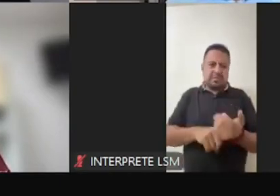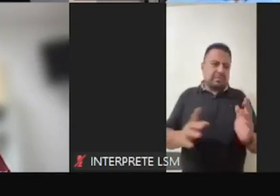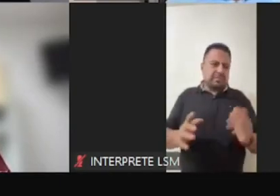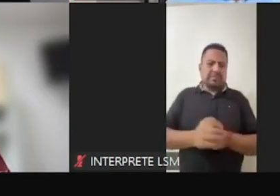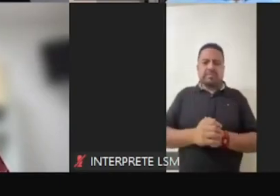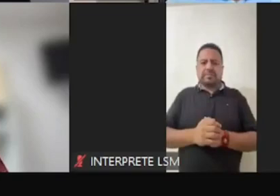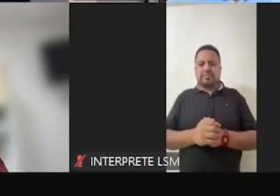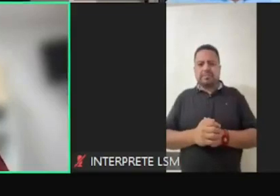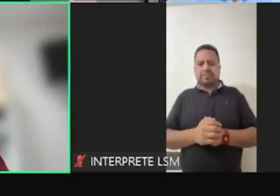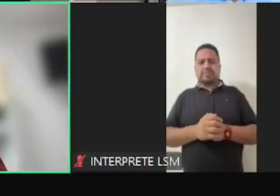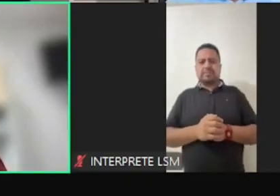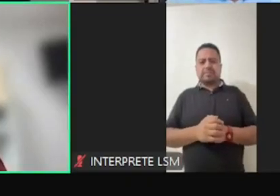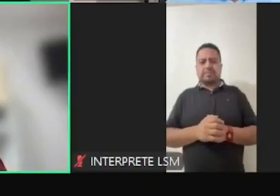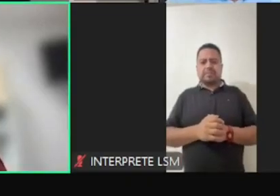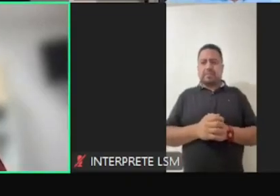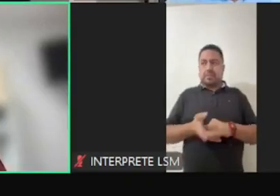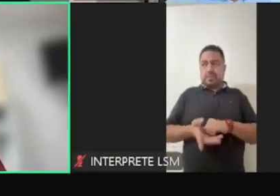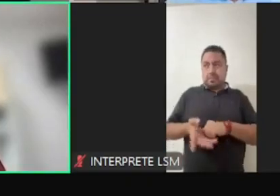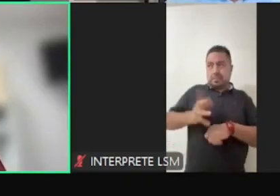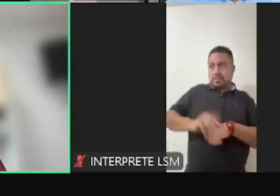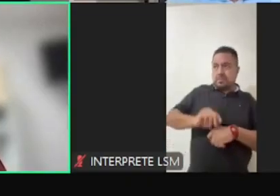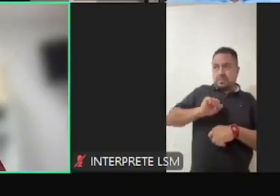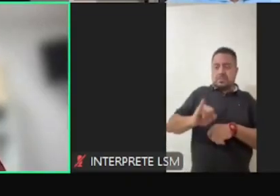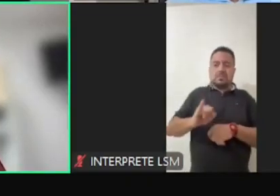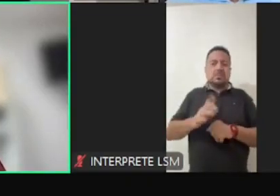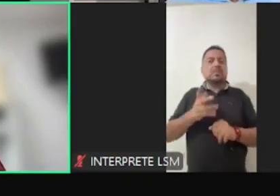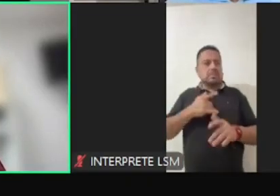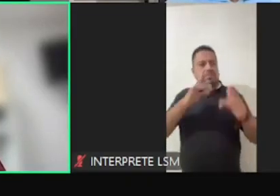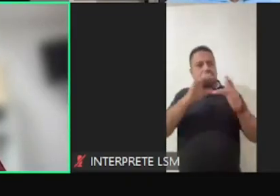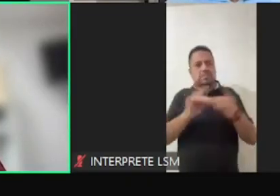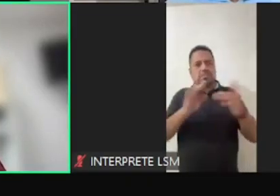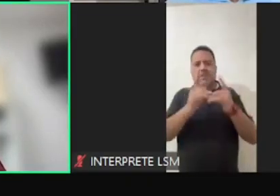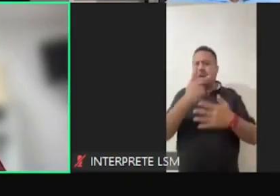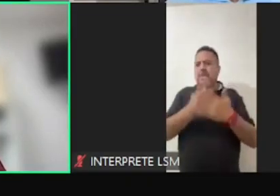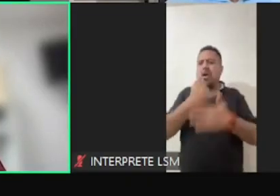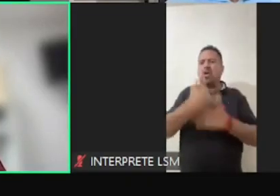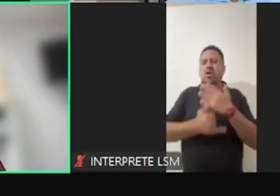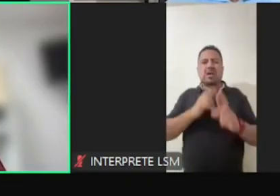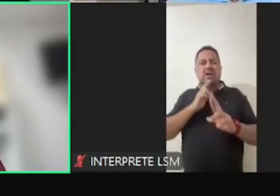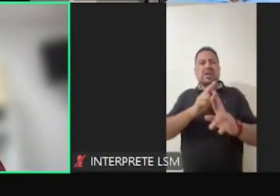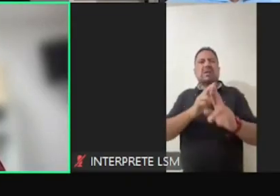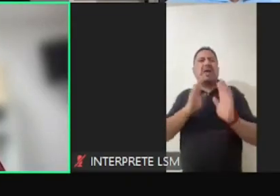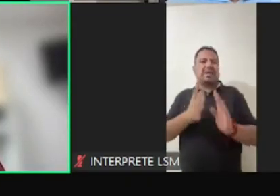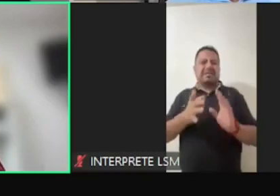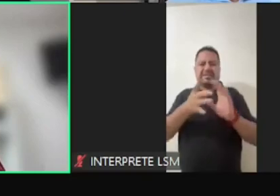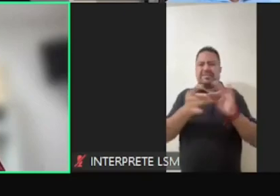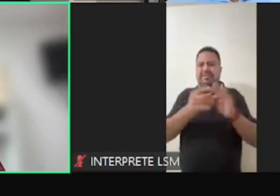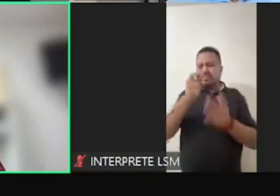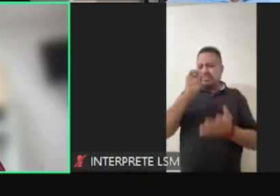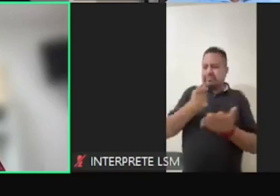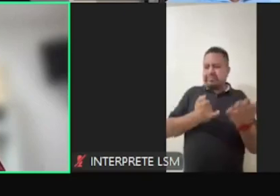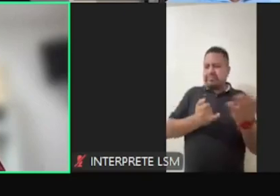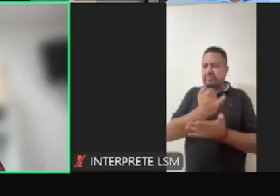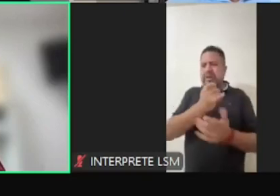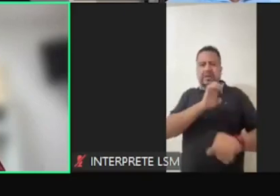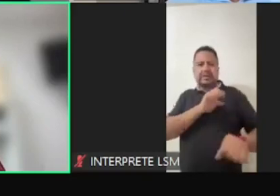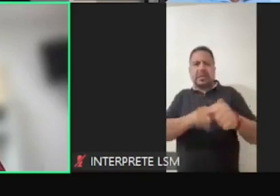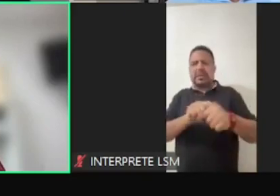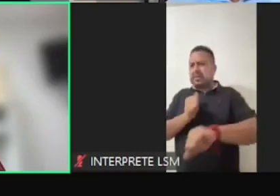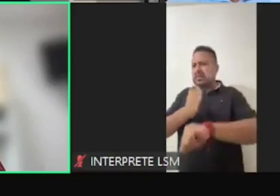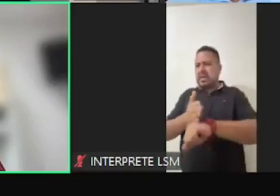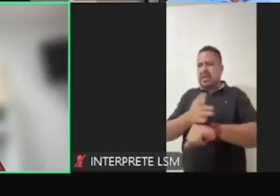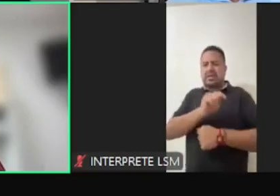mismo con la autorización del pleno doy cuenta con el proyecto de resolución que se dicta en el procedimiento especial sancionador